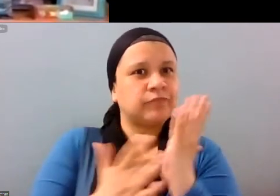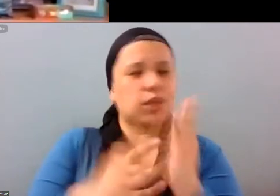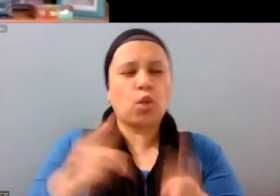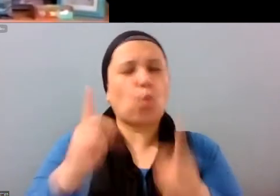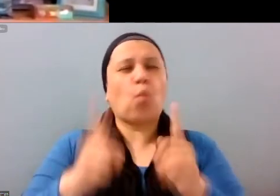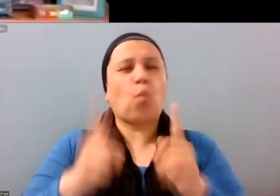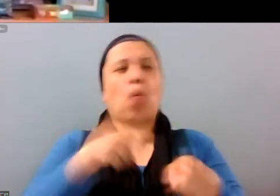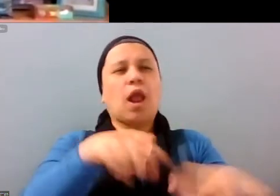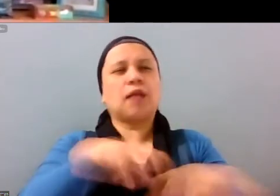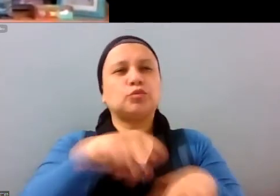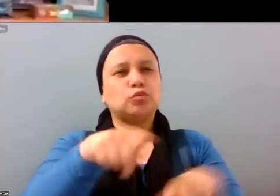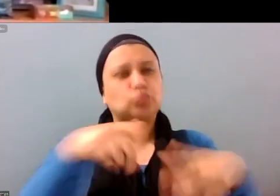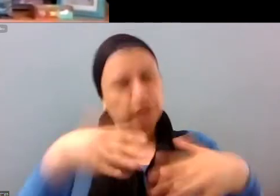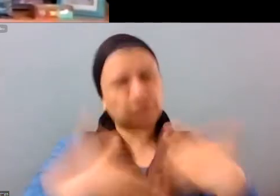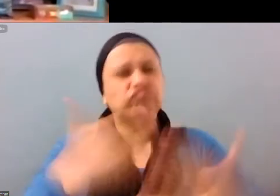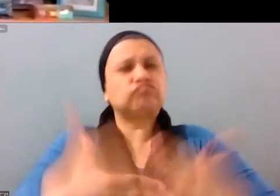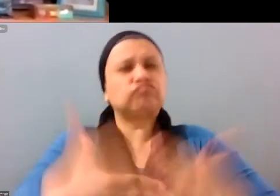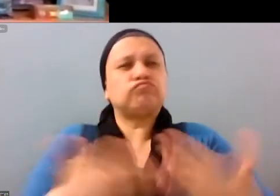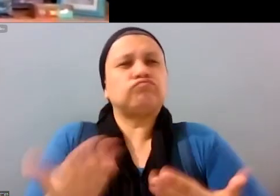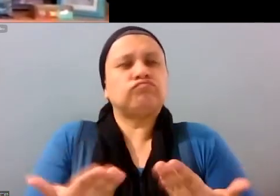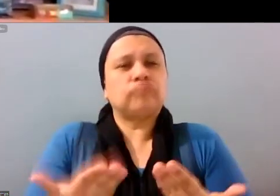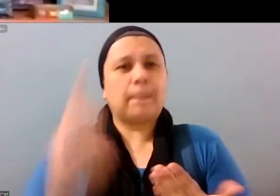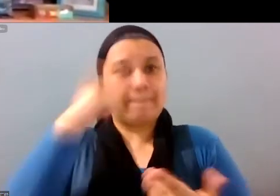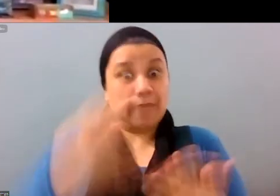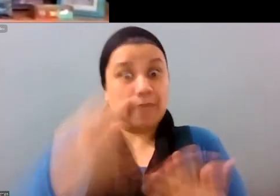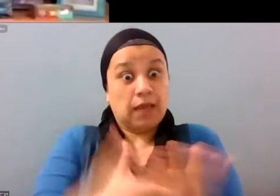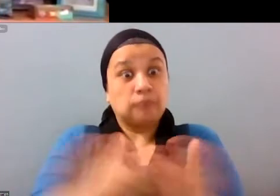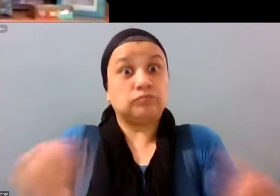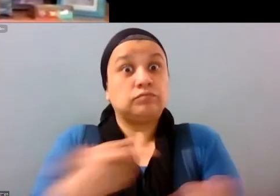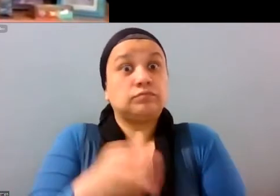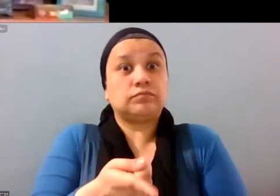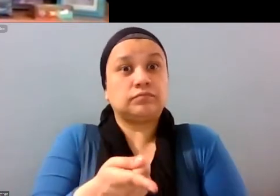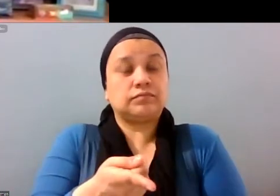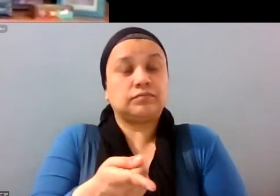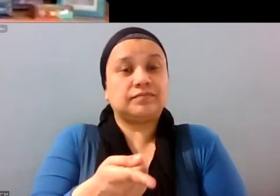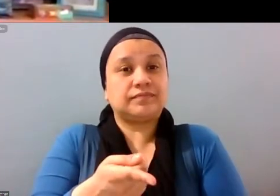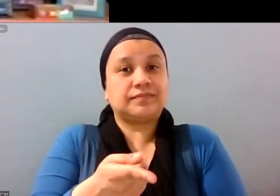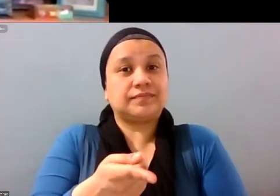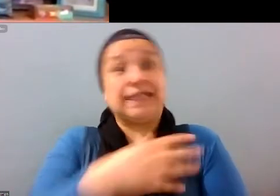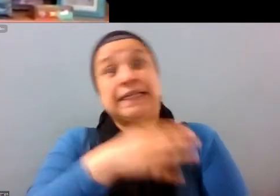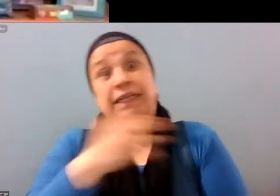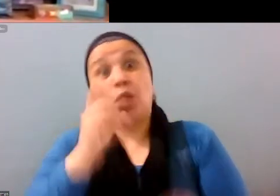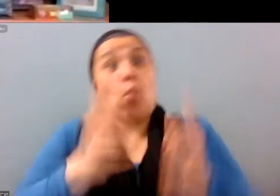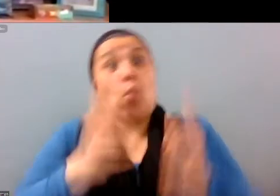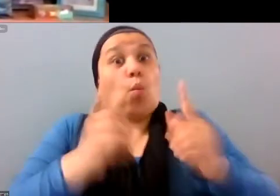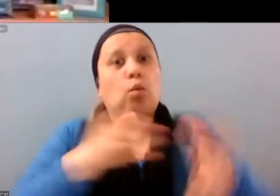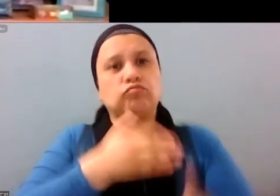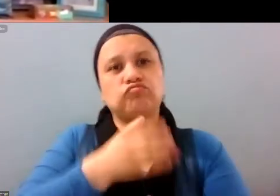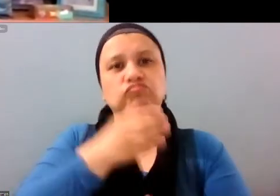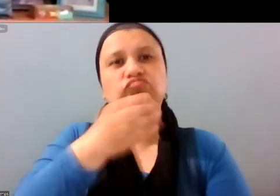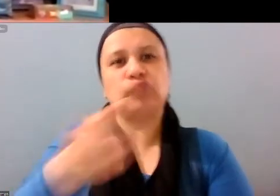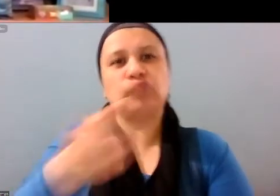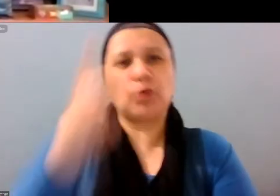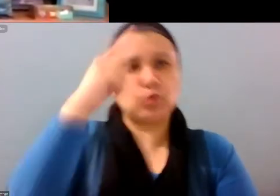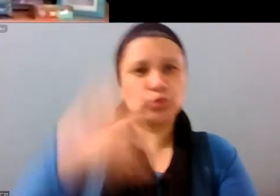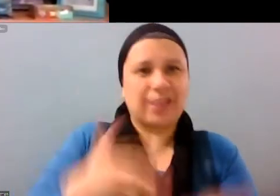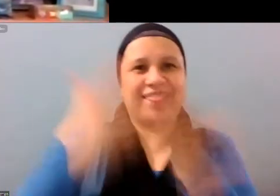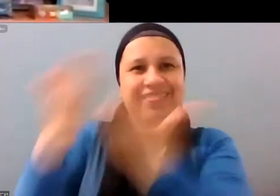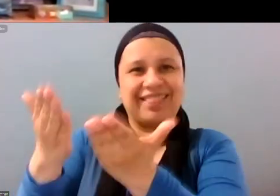para este solucionar y qué recomendaciones le haría el sistema educativo para